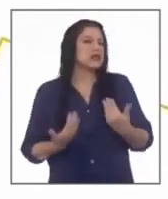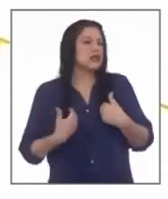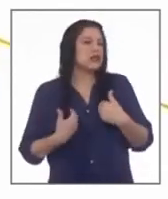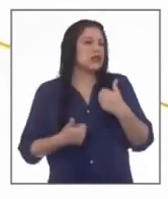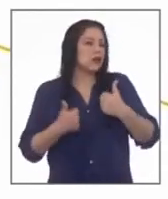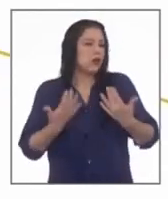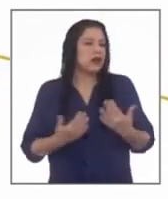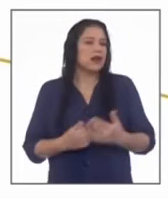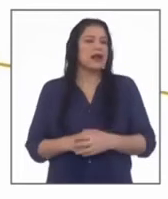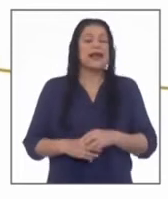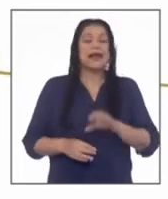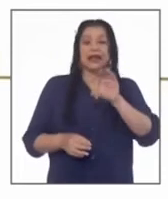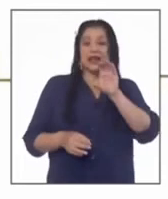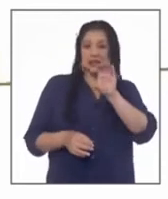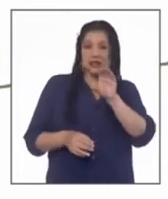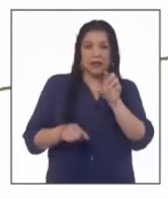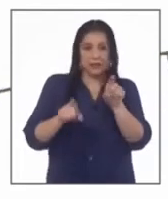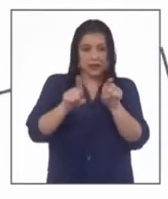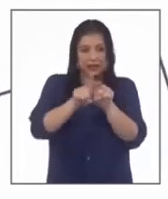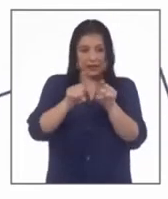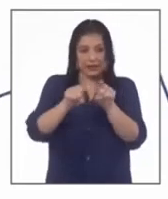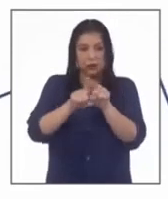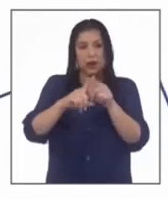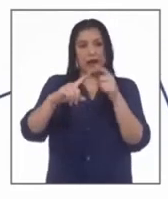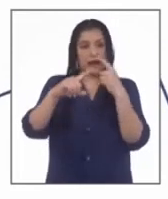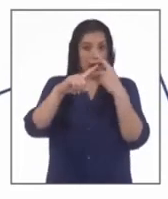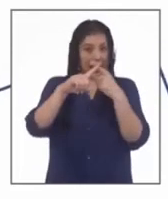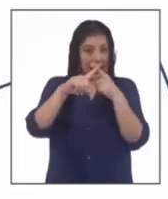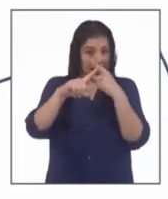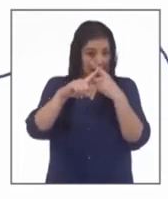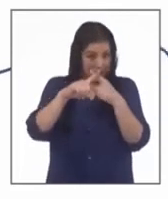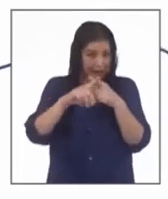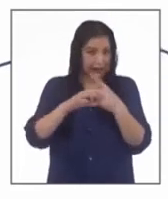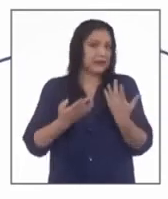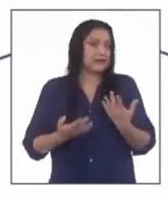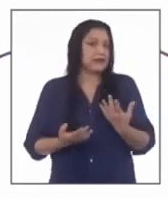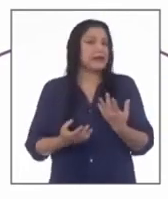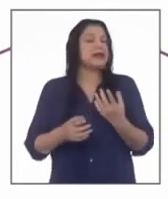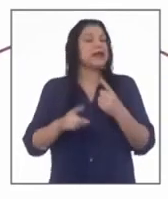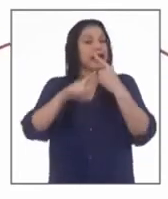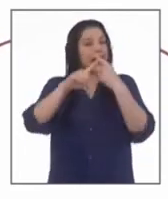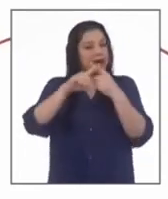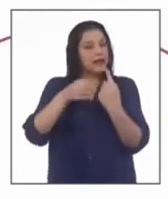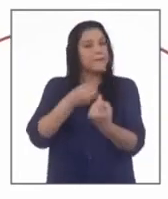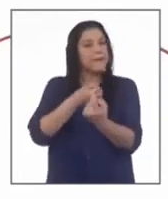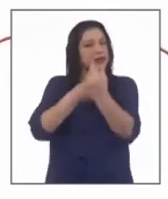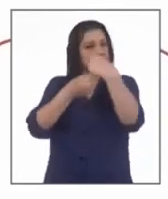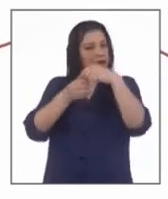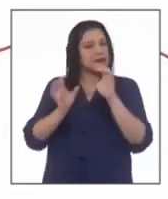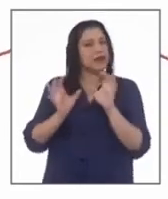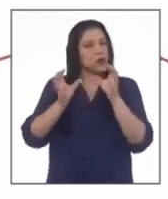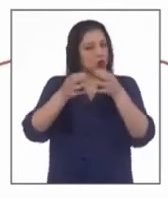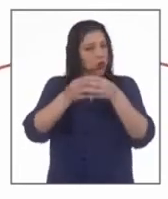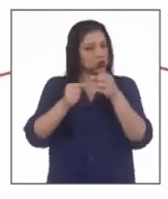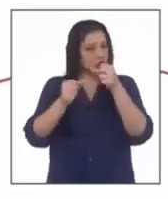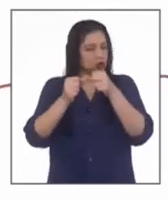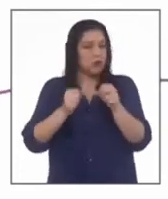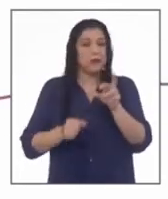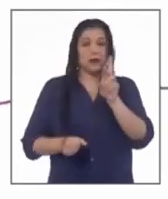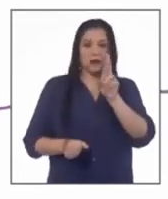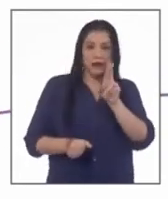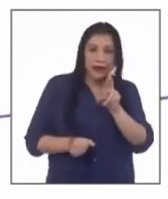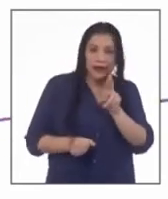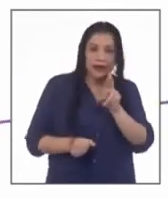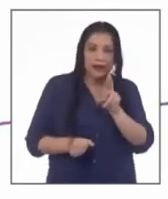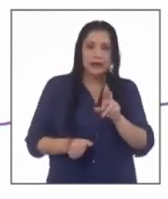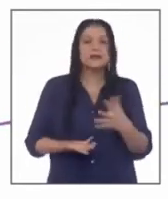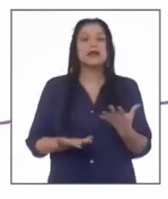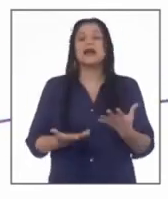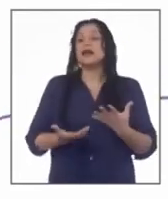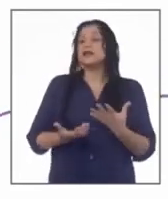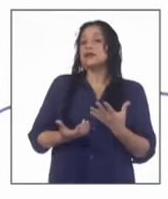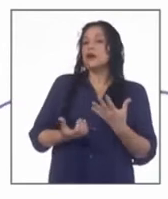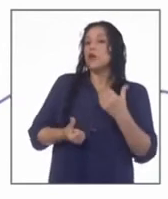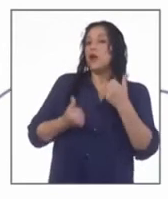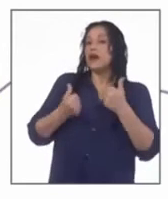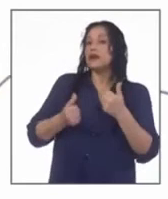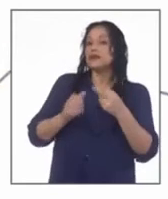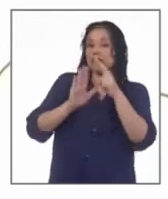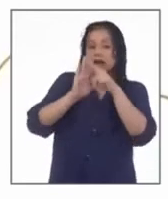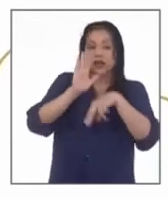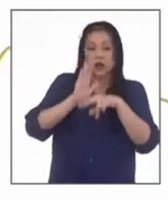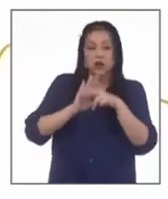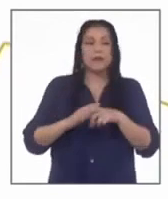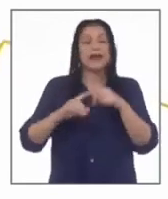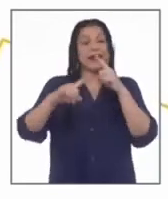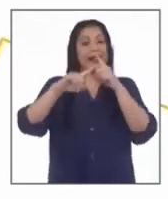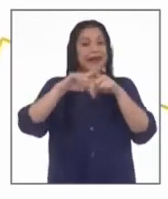tendría que el intervalo C es igual a X, tal que X pertenece al conjunto de los números reales, cumpliéndose que X